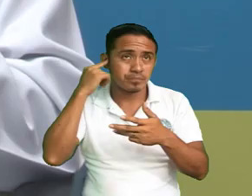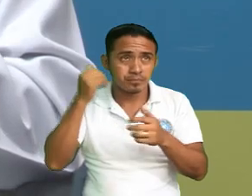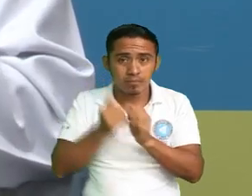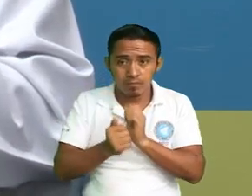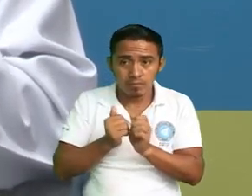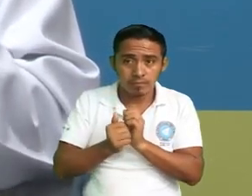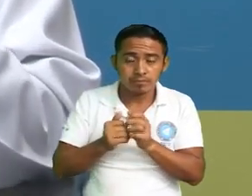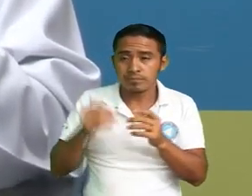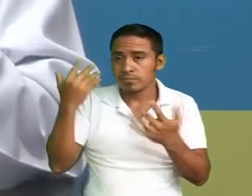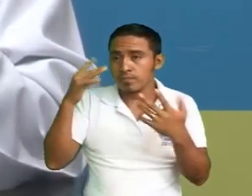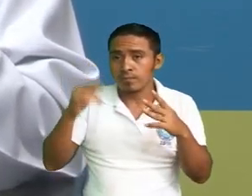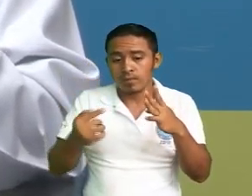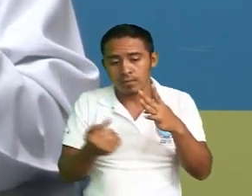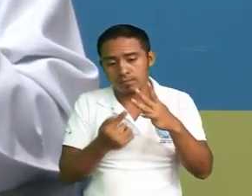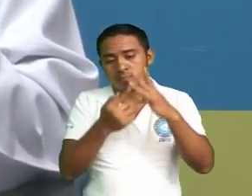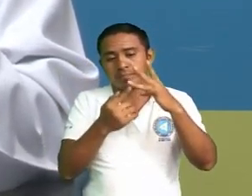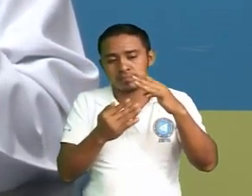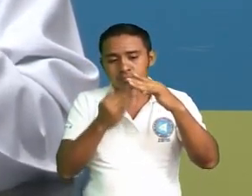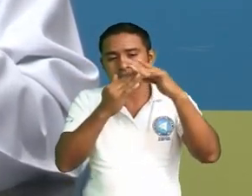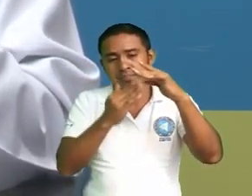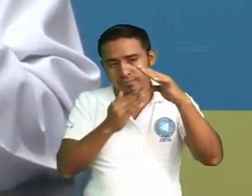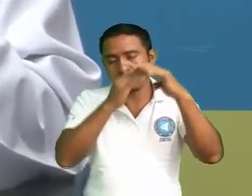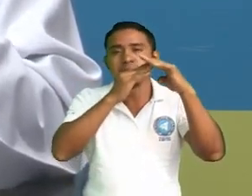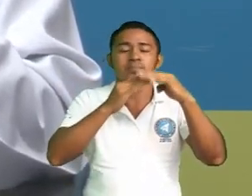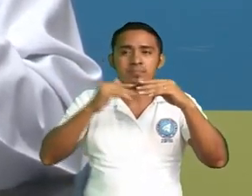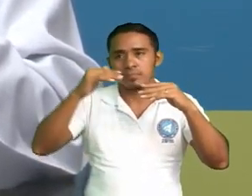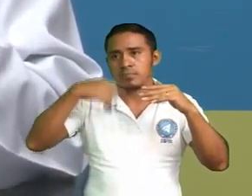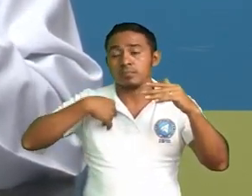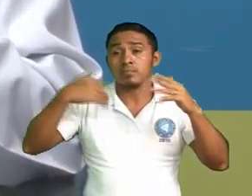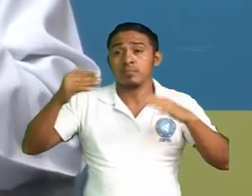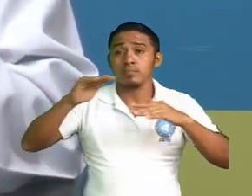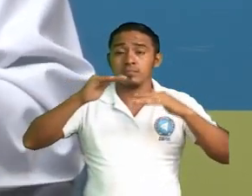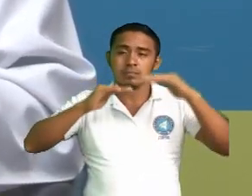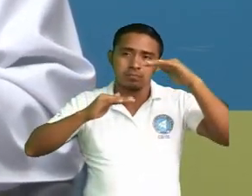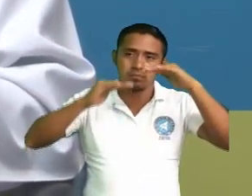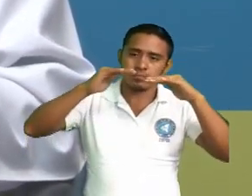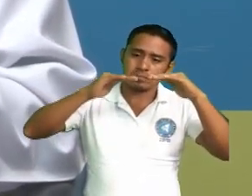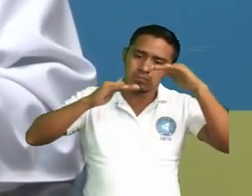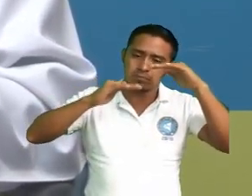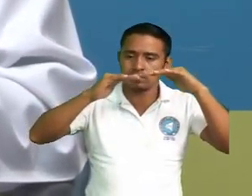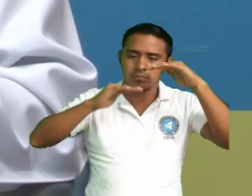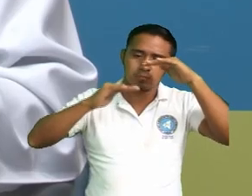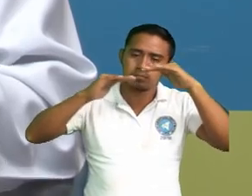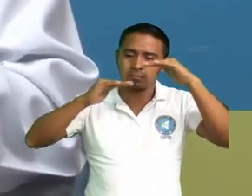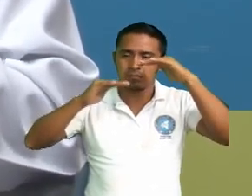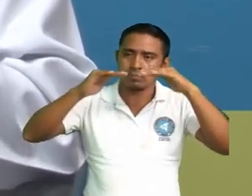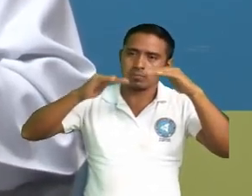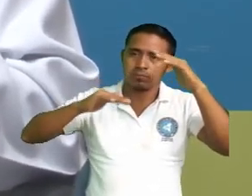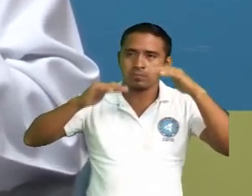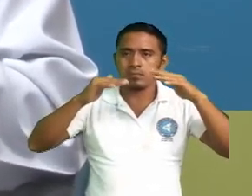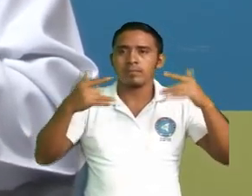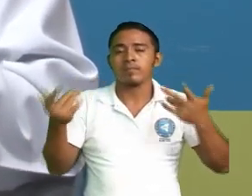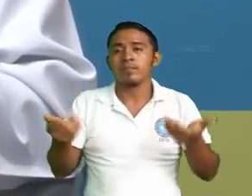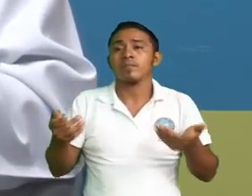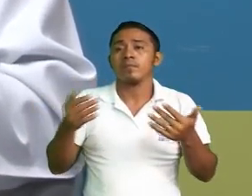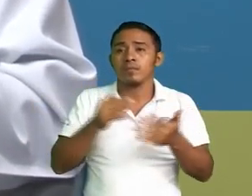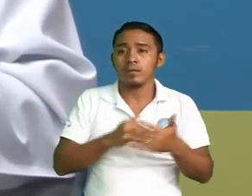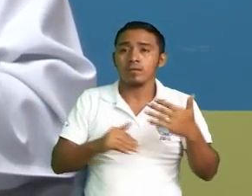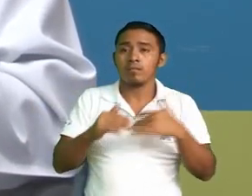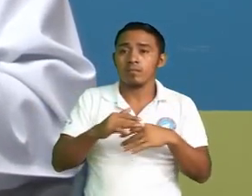la interrupción de cualquiera de estos sistemas va a ocasionar una alteración del equilibrio. El más propenso y